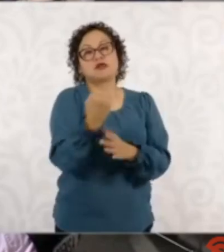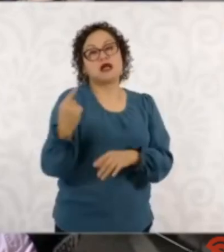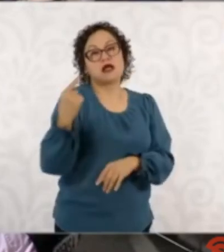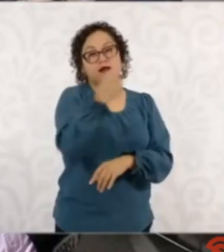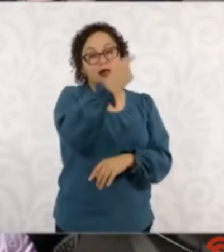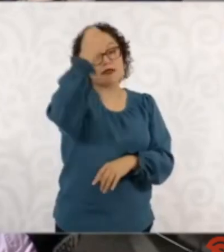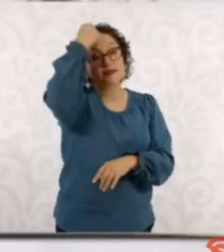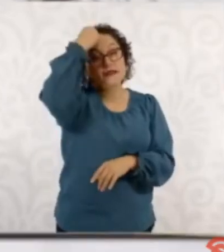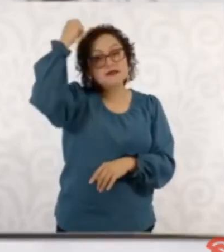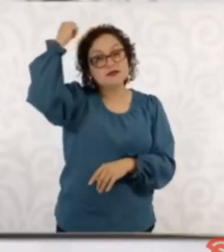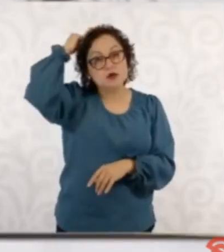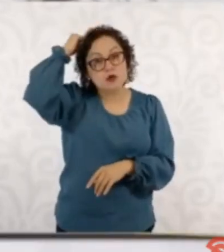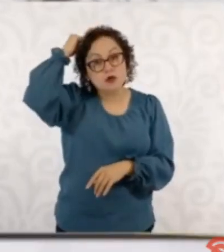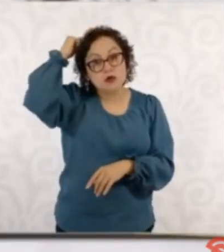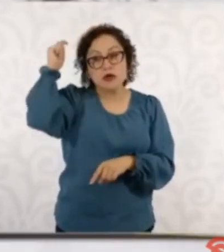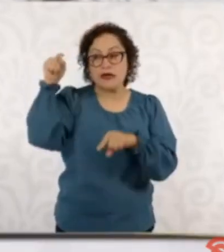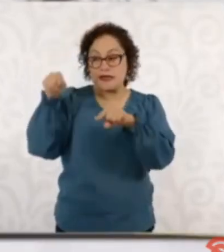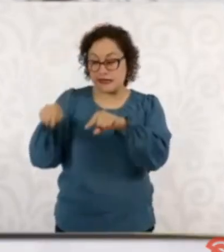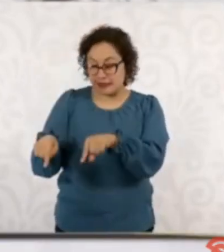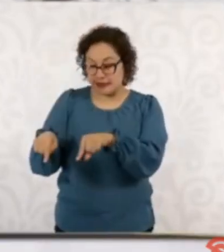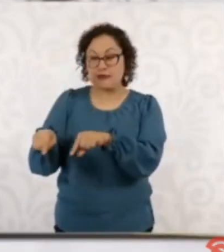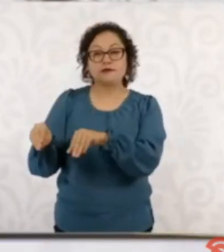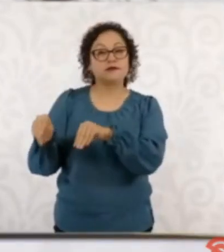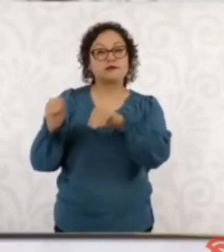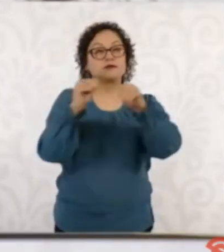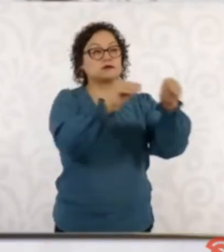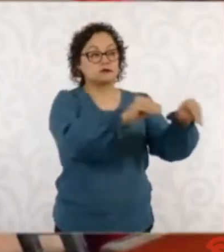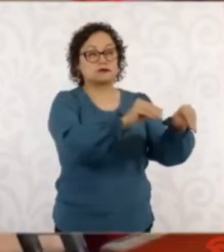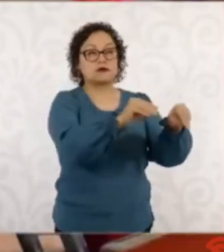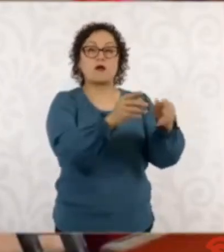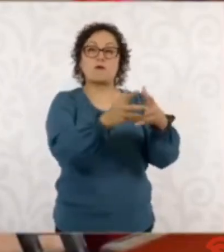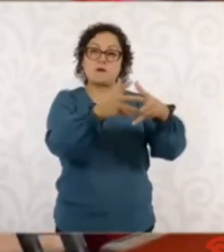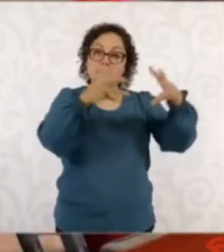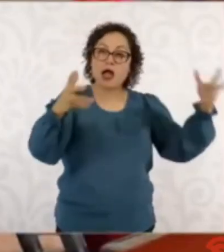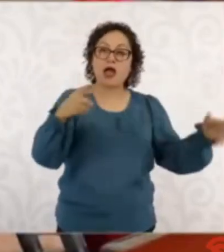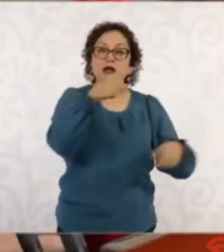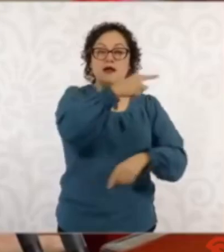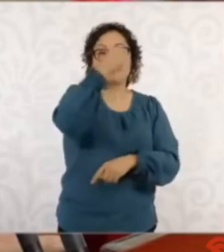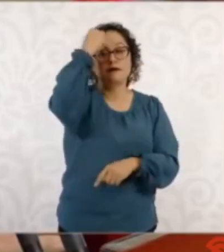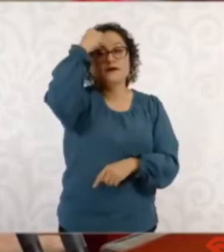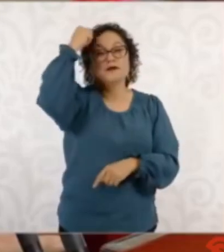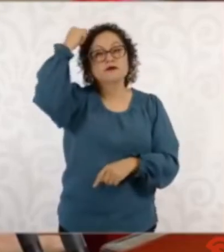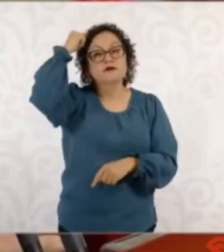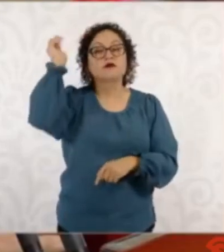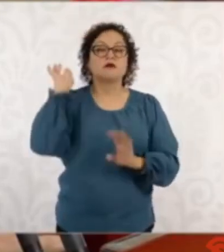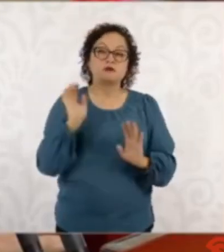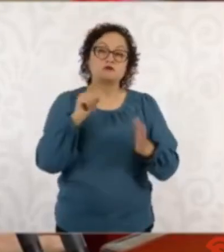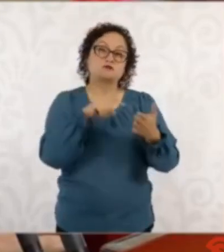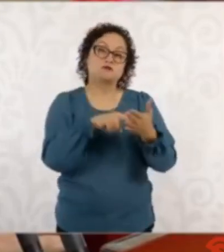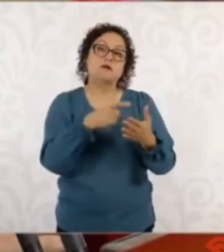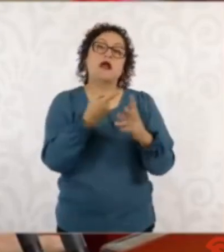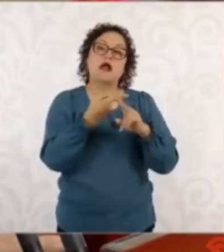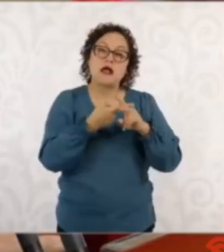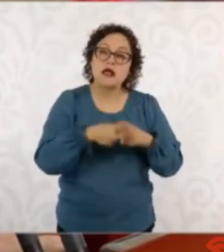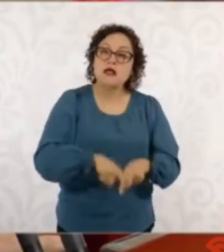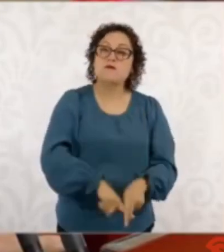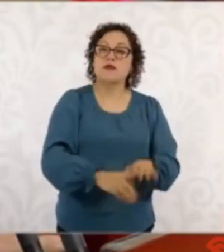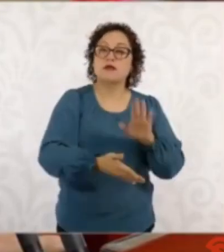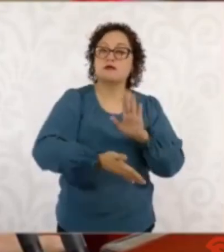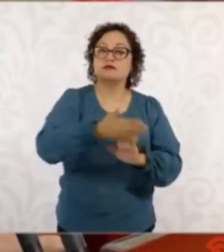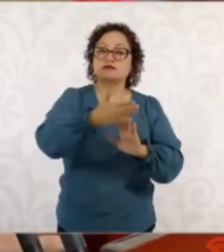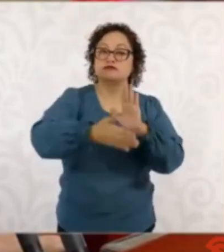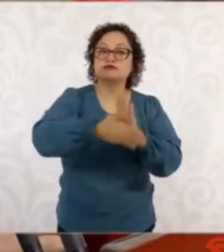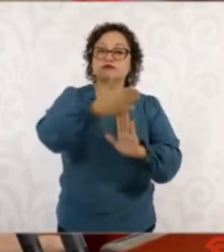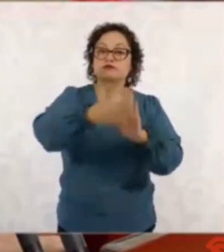Ciudad de México en Texcoco. Inician la construcción, dicen que van a avanzar muy rápido, pero en realidad pues avanzan muy